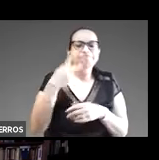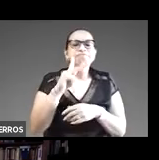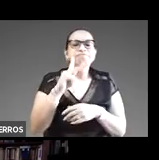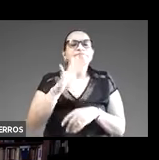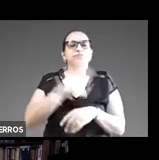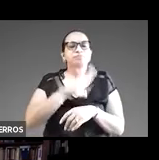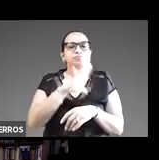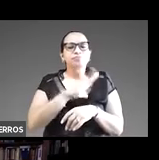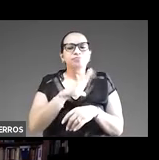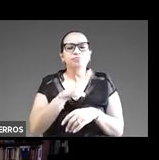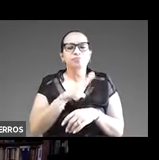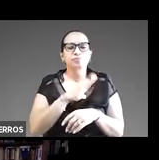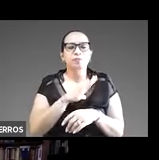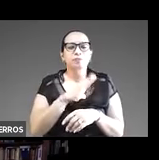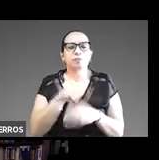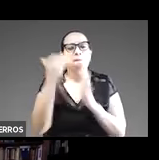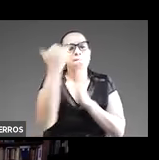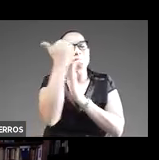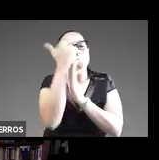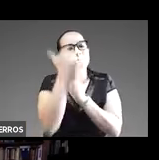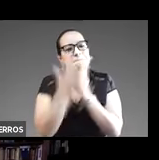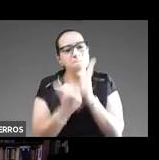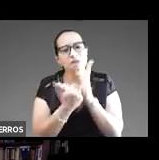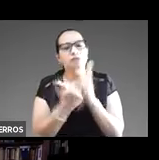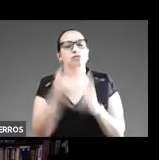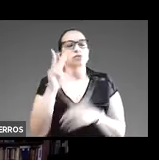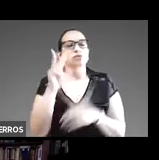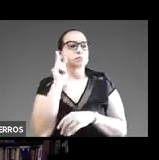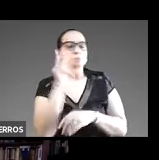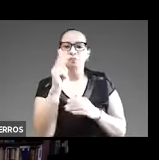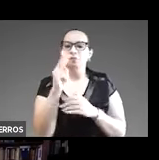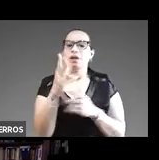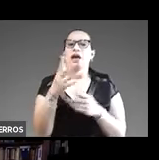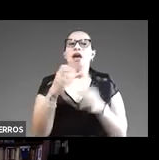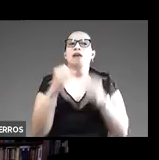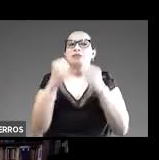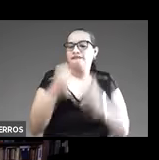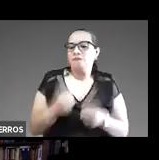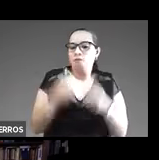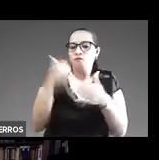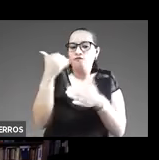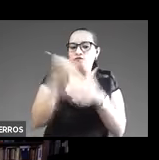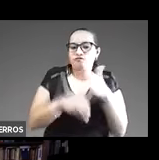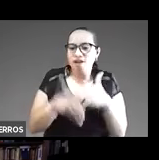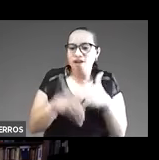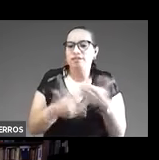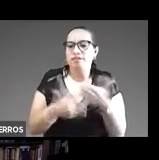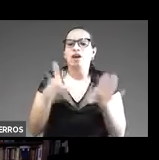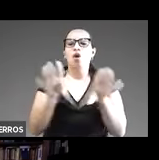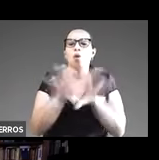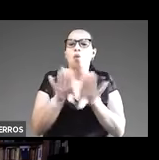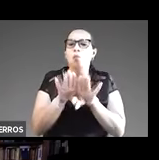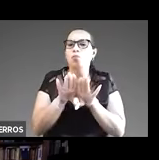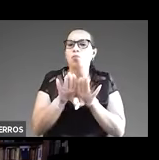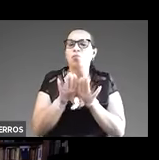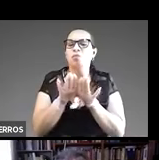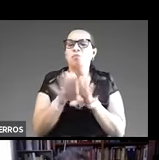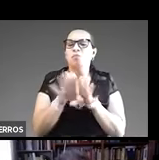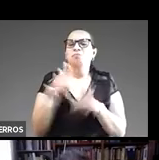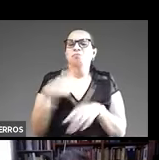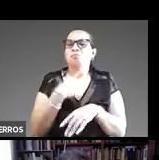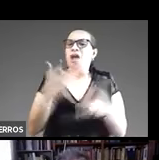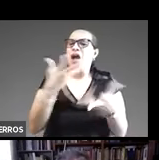tiene disminuir la percepción de inseguridad, ¿sí? ¿Cómo? Generando